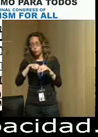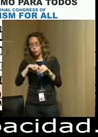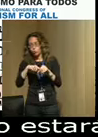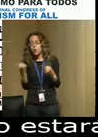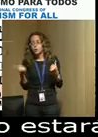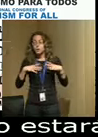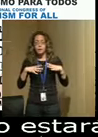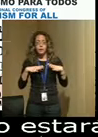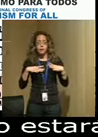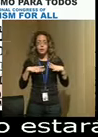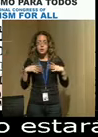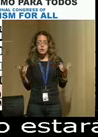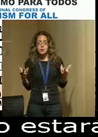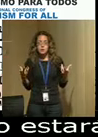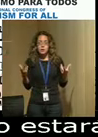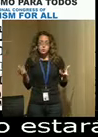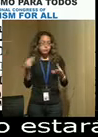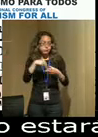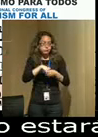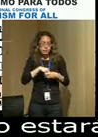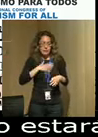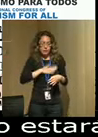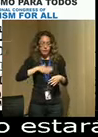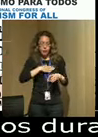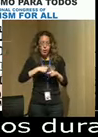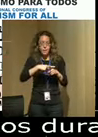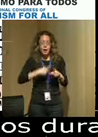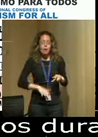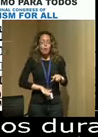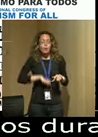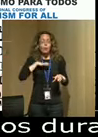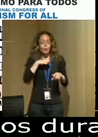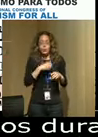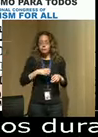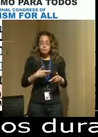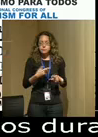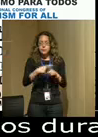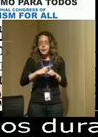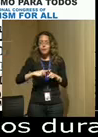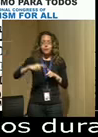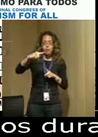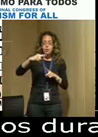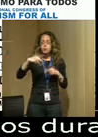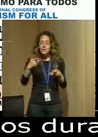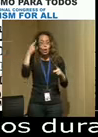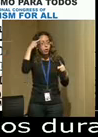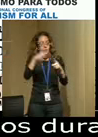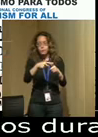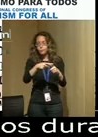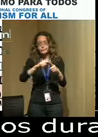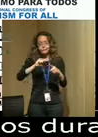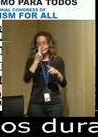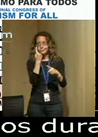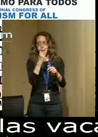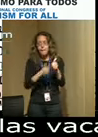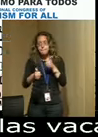las vacaciones evidentemente tienen que tener un componente que incremente mi satisfacción con la vida. Eso es justamente el primer objetivo de este trabajo, que